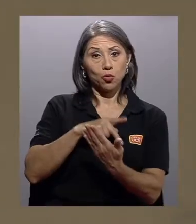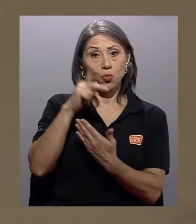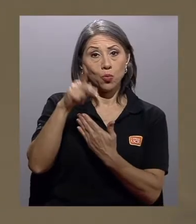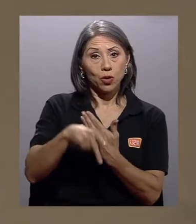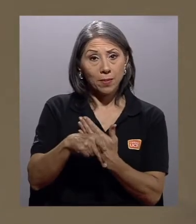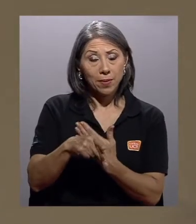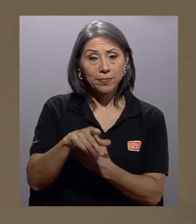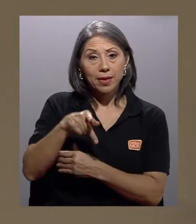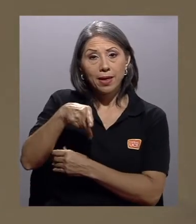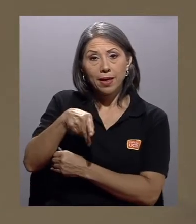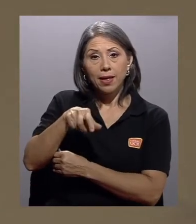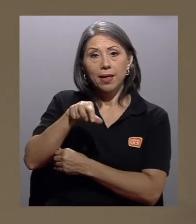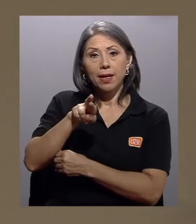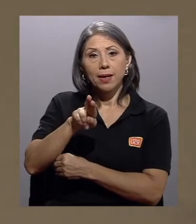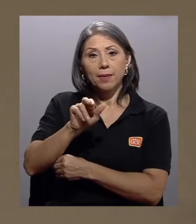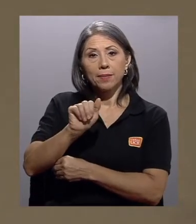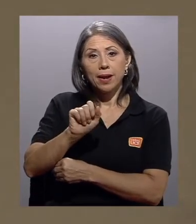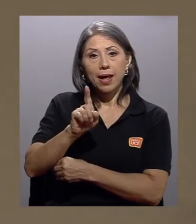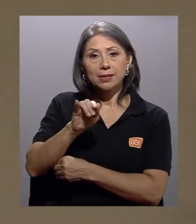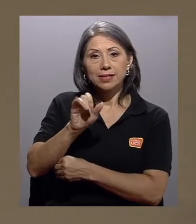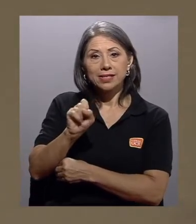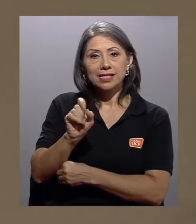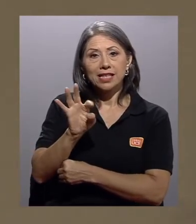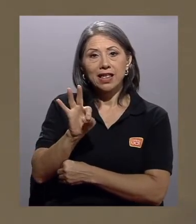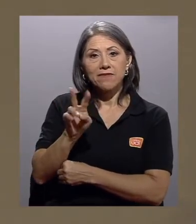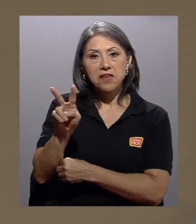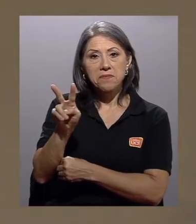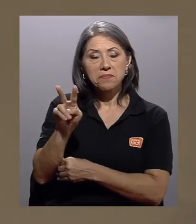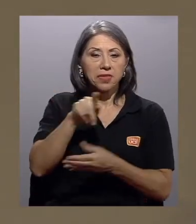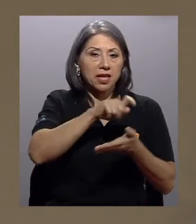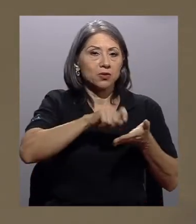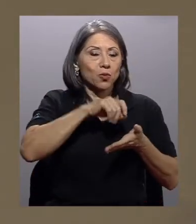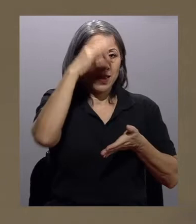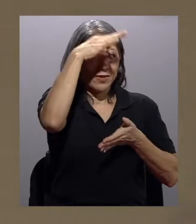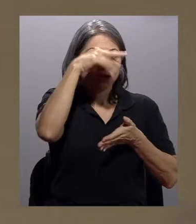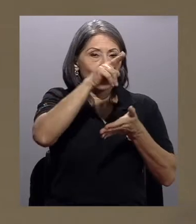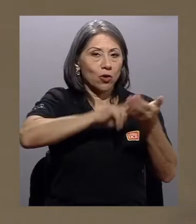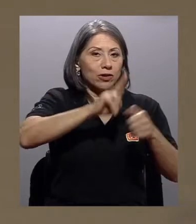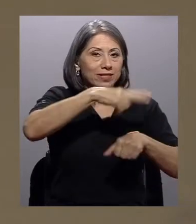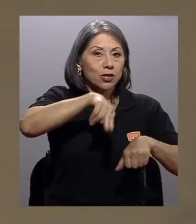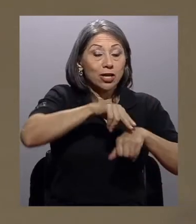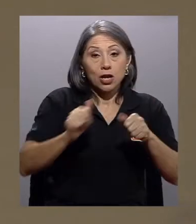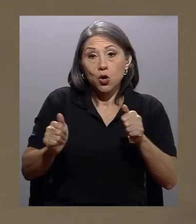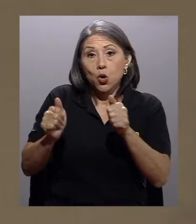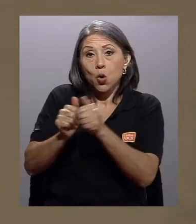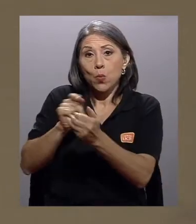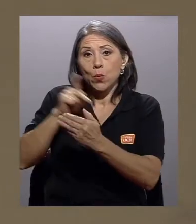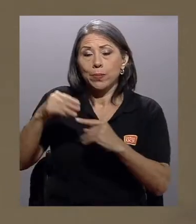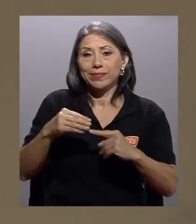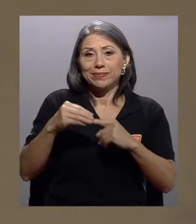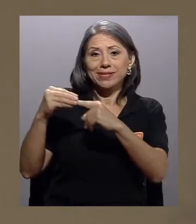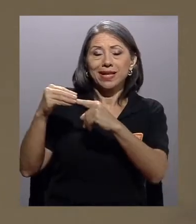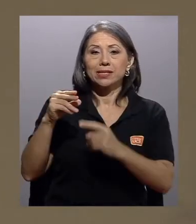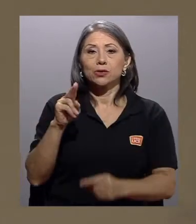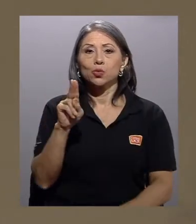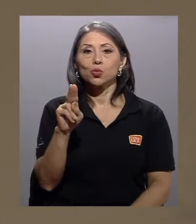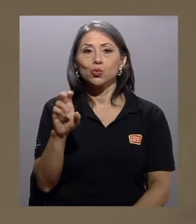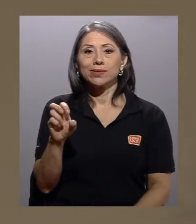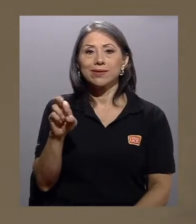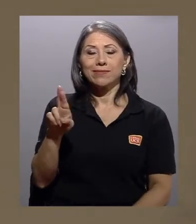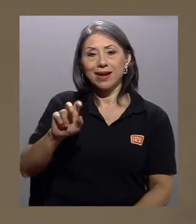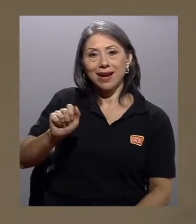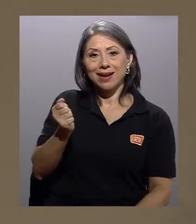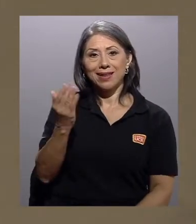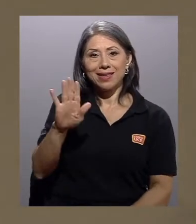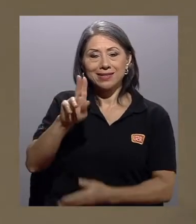Estamos en un programa más de Praxis TV, de la Escuela de Filosofía de la Universidad Nacional, en coproducción con especiales UCR